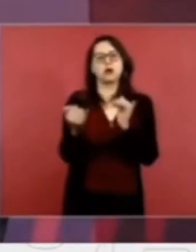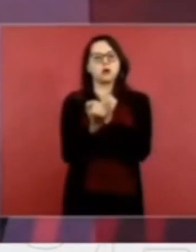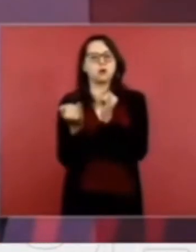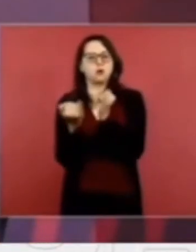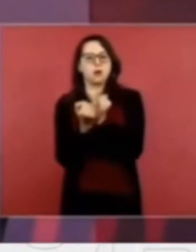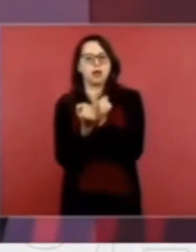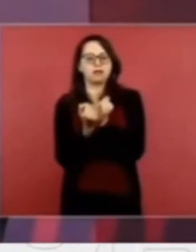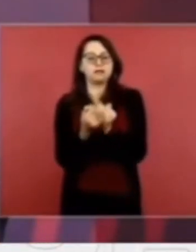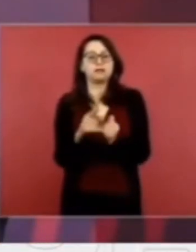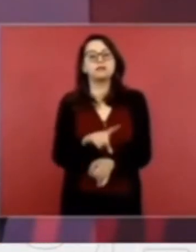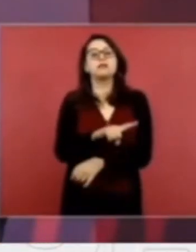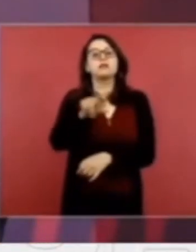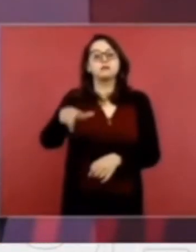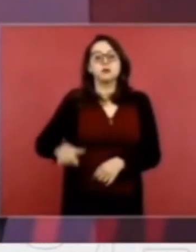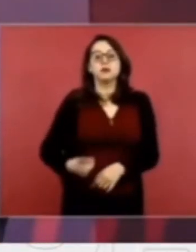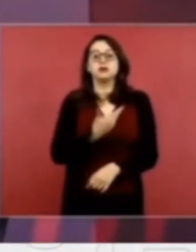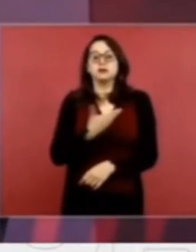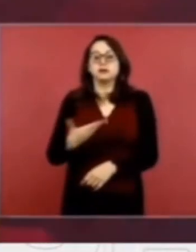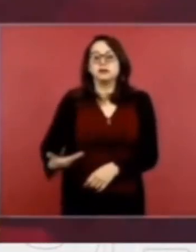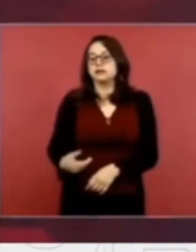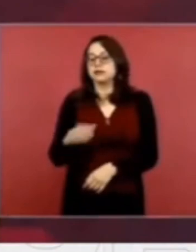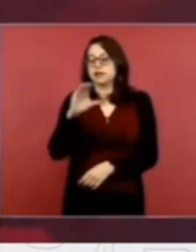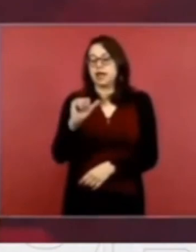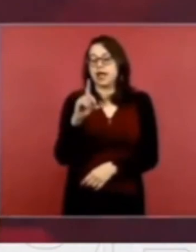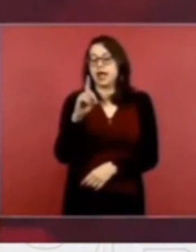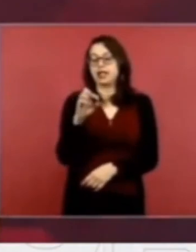mismo Calderón.